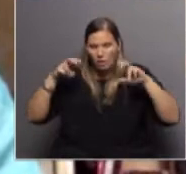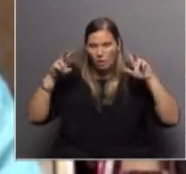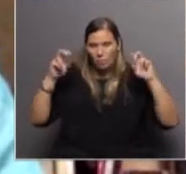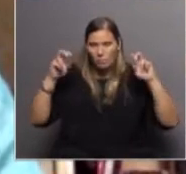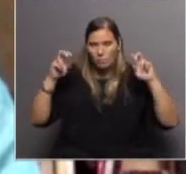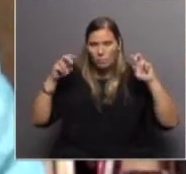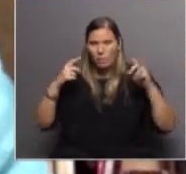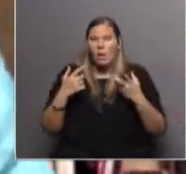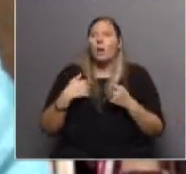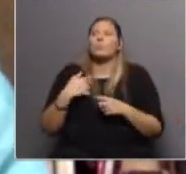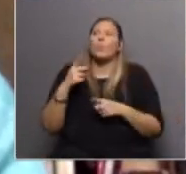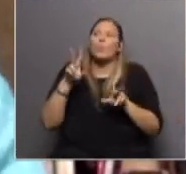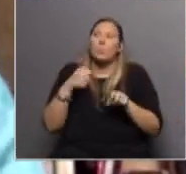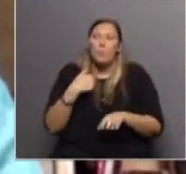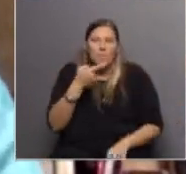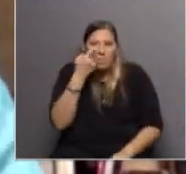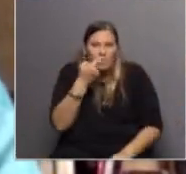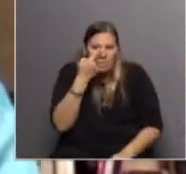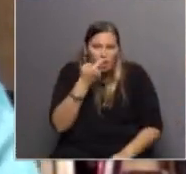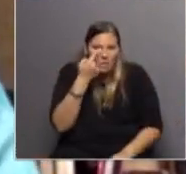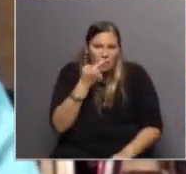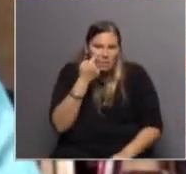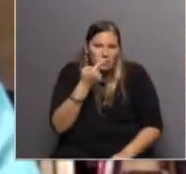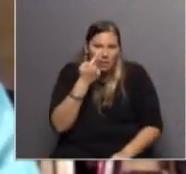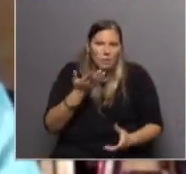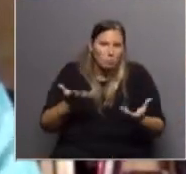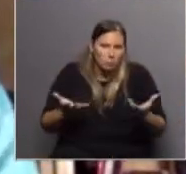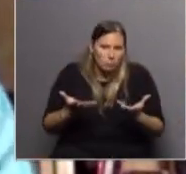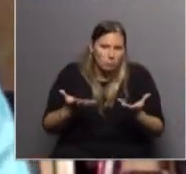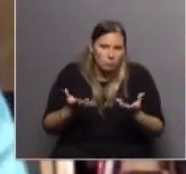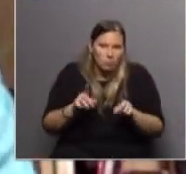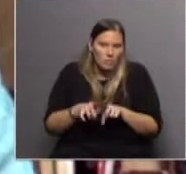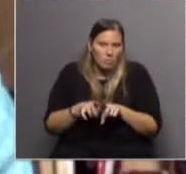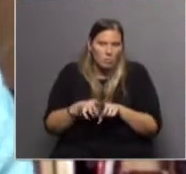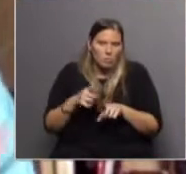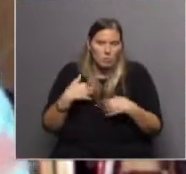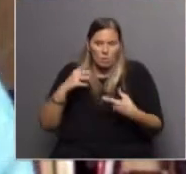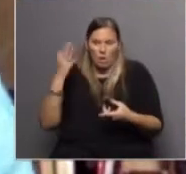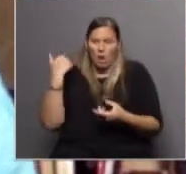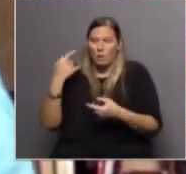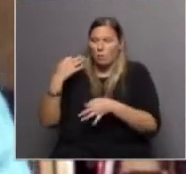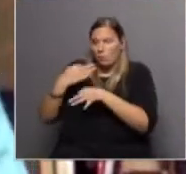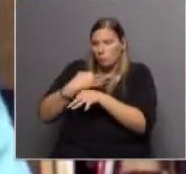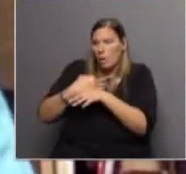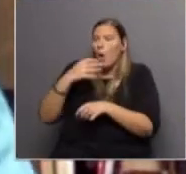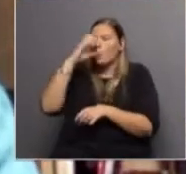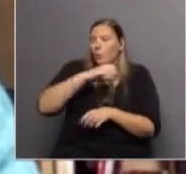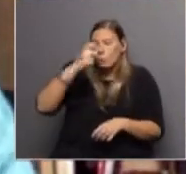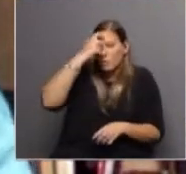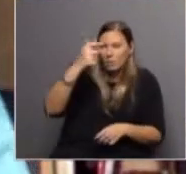siempre es en algo que a nosotros nos interesa, desde donde viene, desde lo mismo, ¿no? Desde esa formación que tenemos de la curiosidad